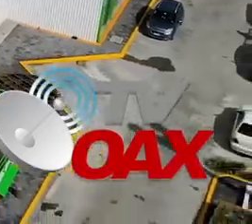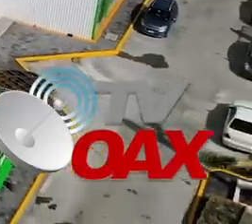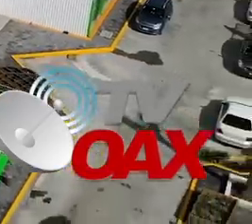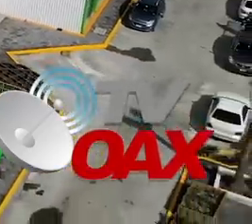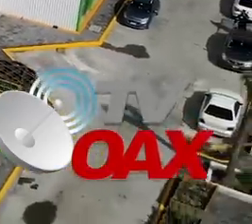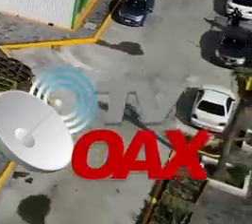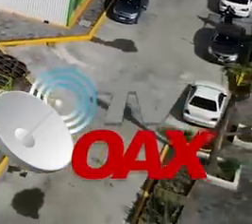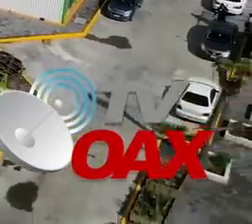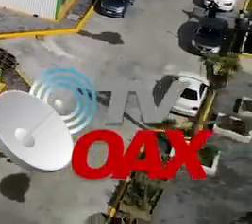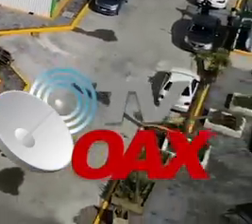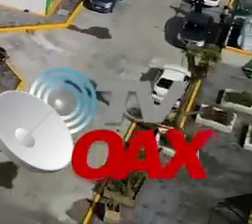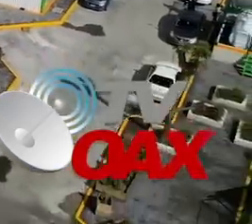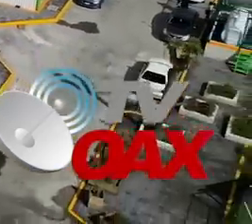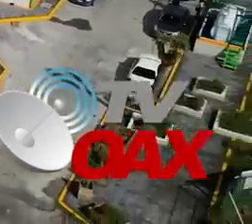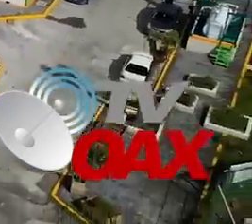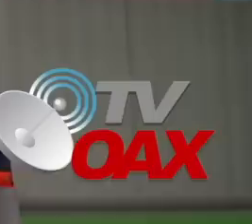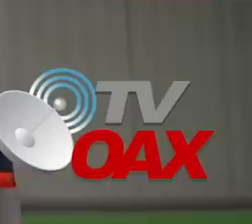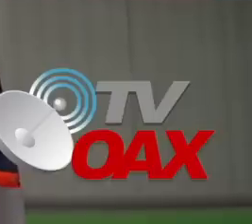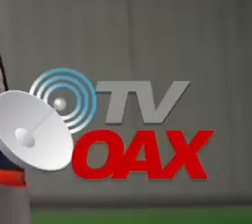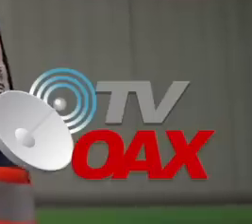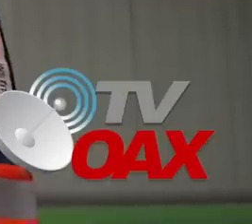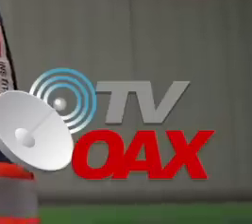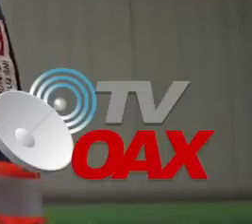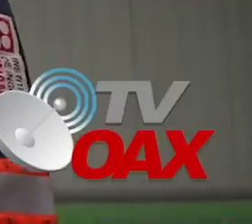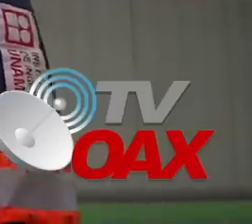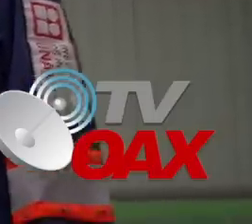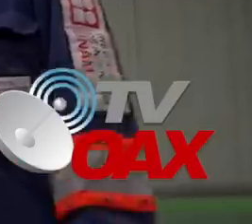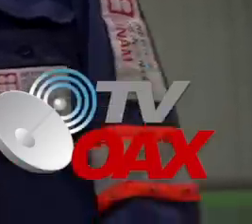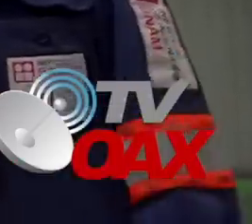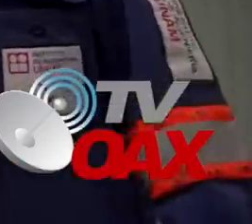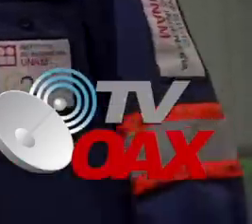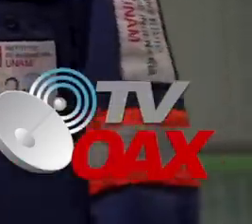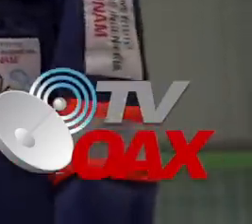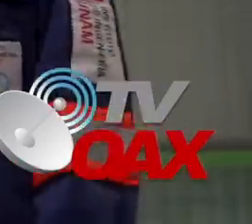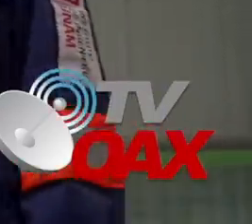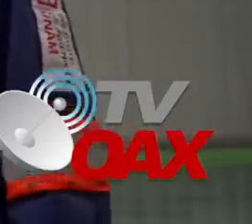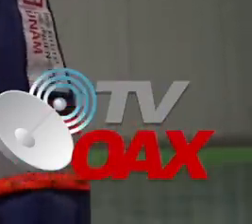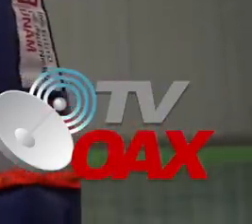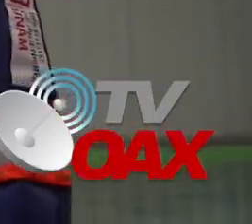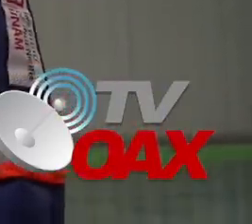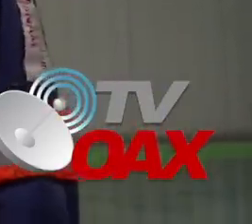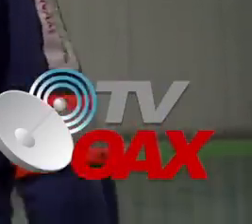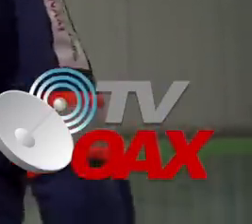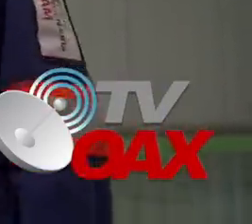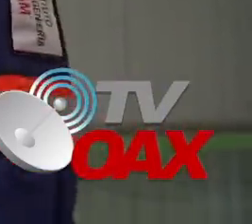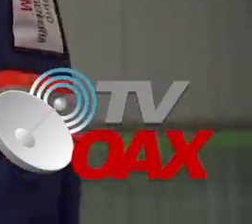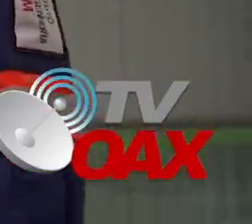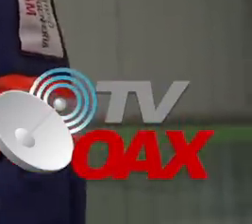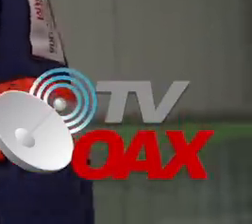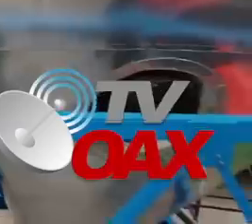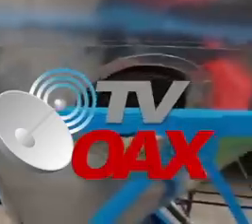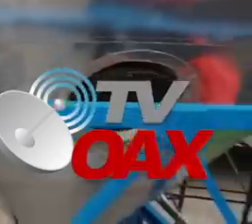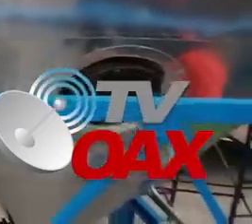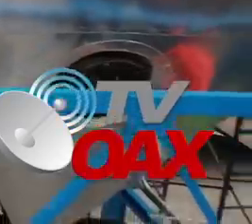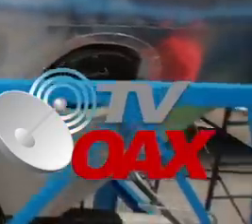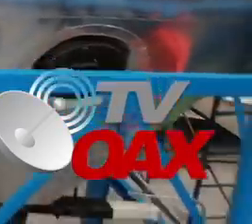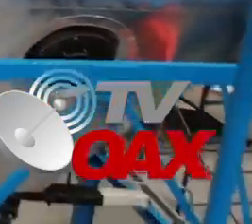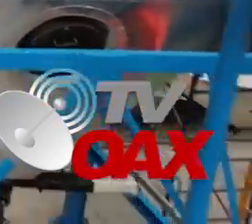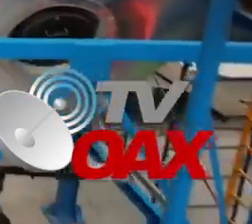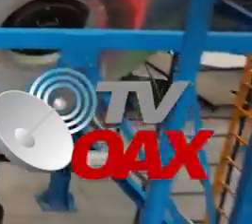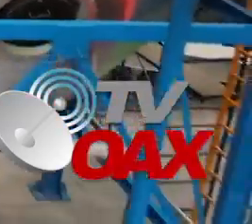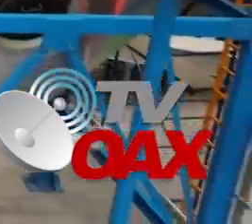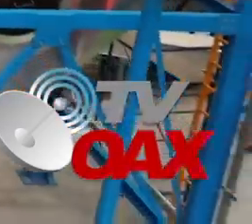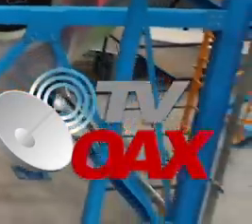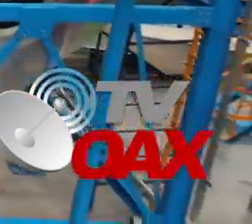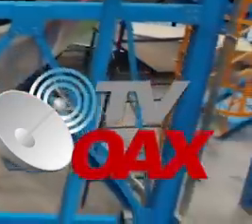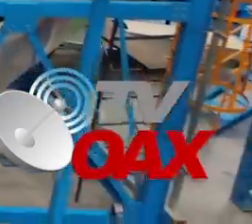planta, ubicada en el borde poniente de la Ciudad de México, se convierte la basura orgánica en carbón vegetal, lo